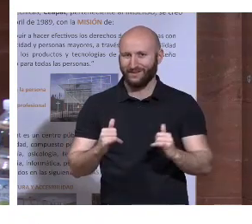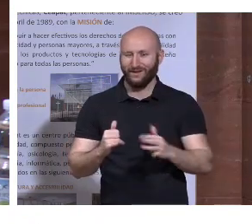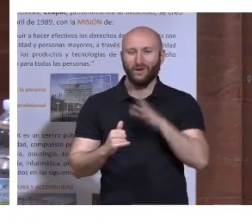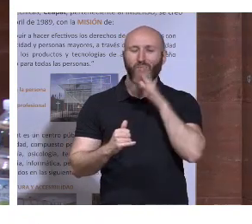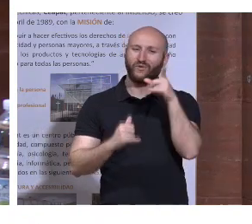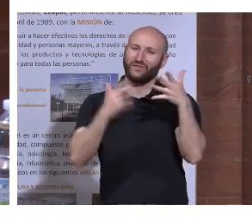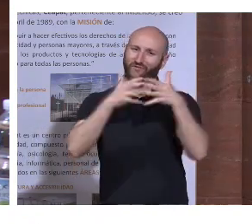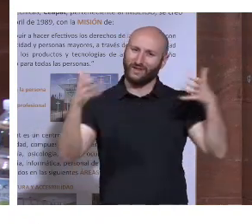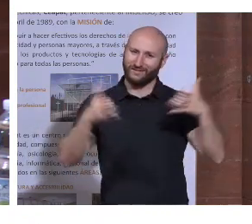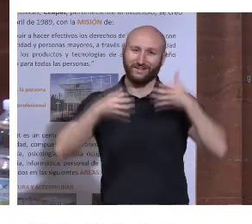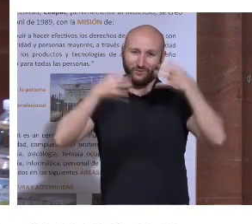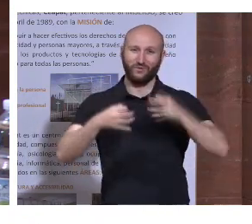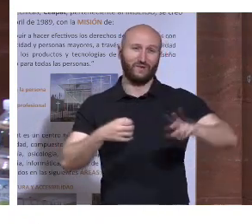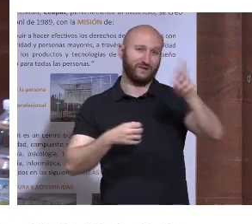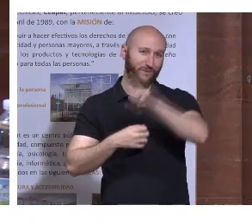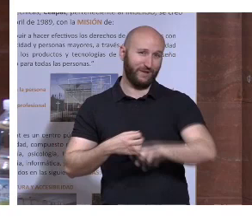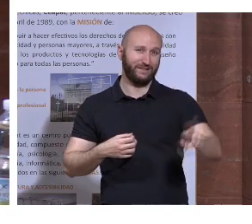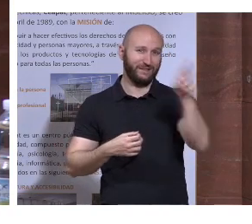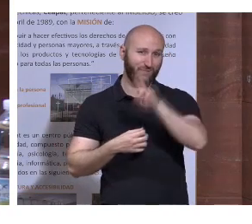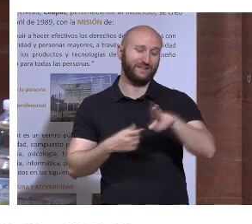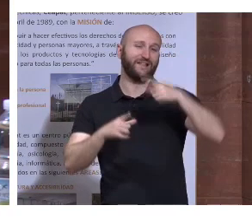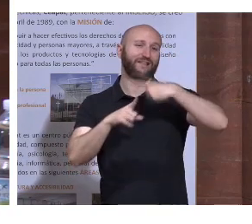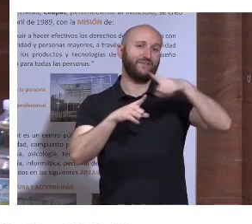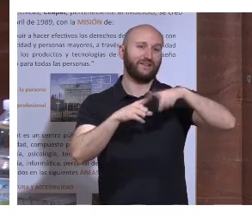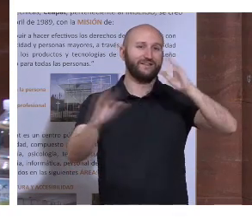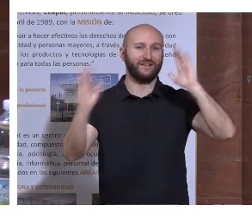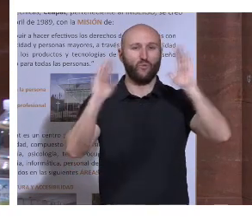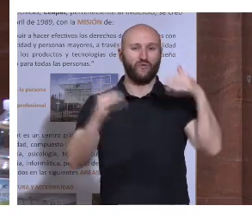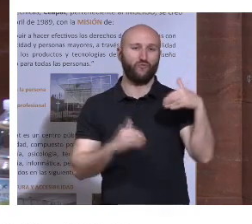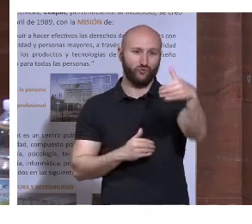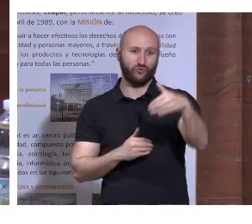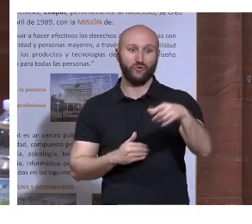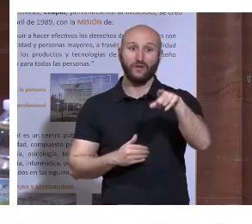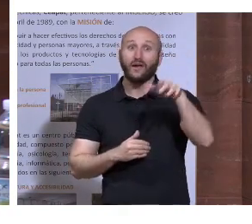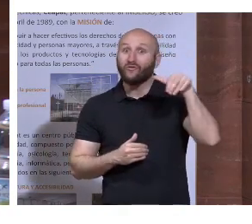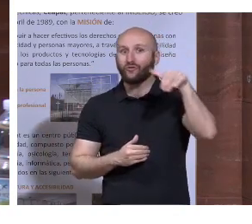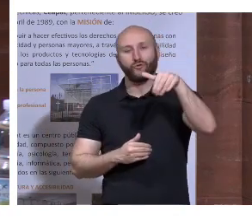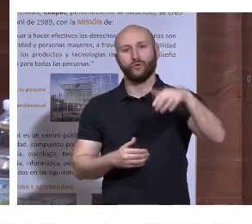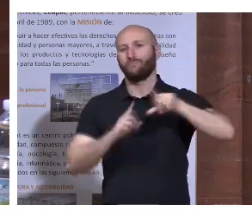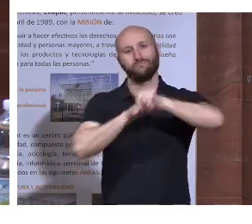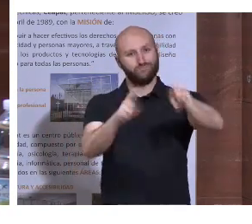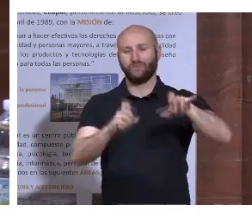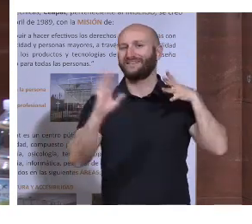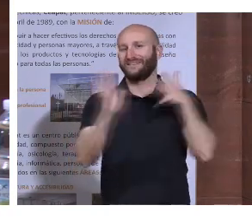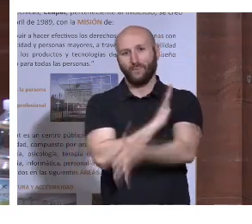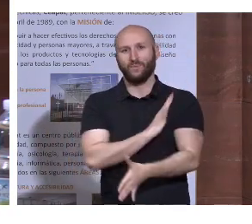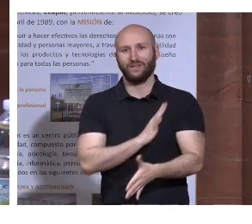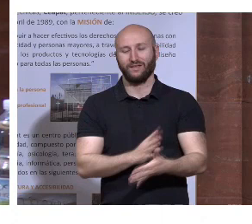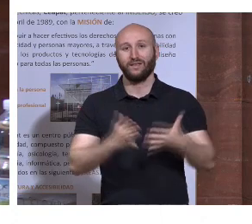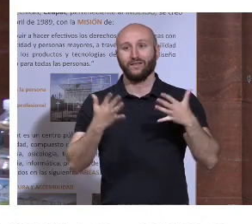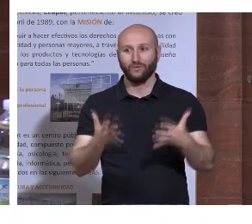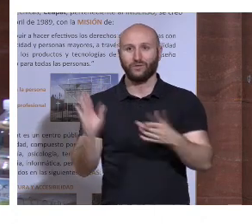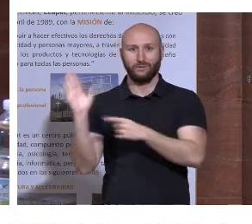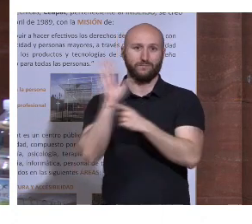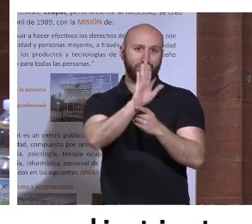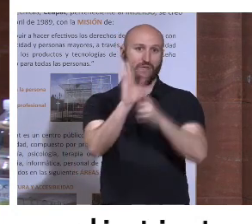frase la podían repetir en distintas épocas y ese futuro siempre ha sido una incógnita, ¿no? Pero sí quería ponernos una imagen